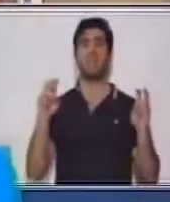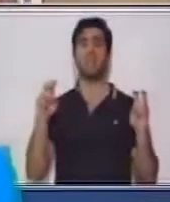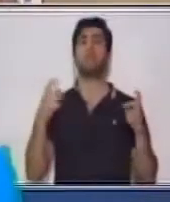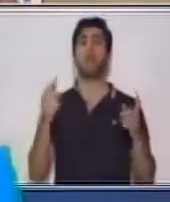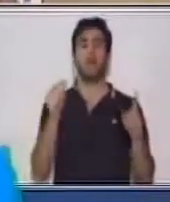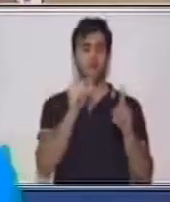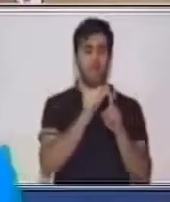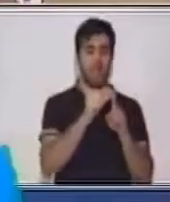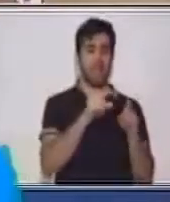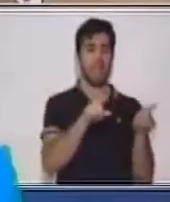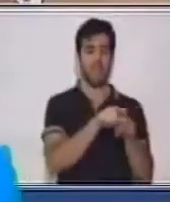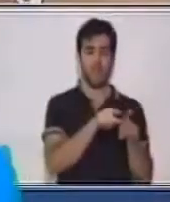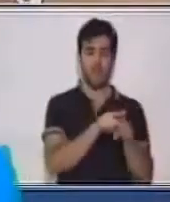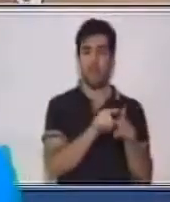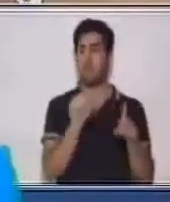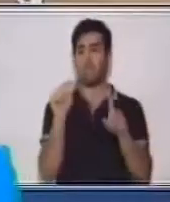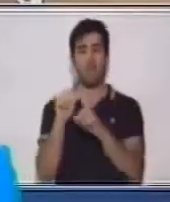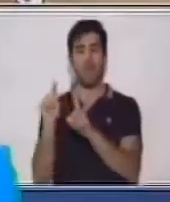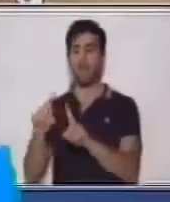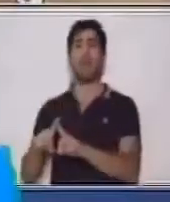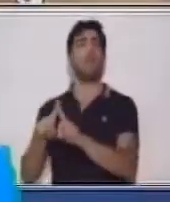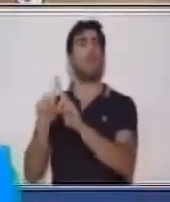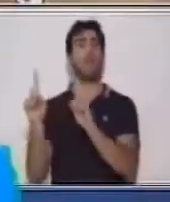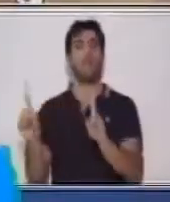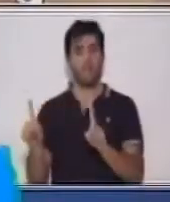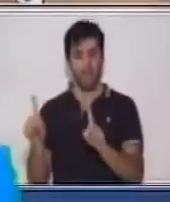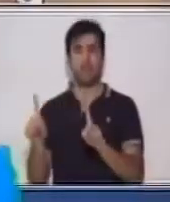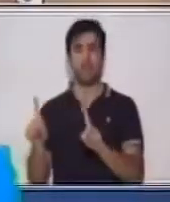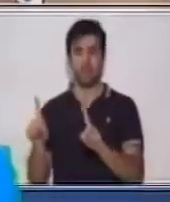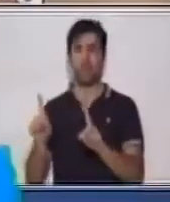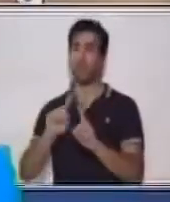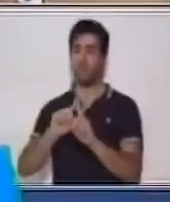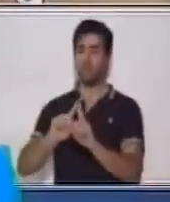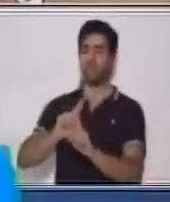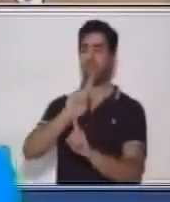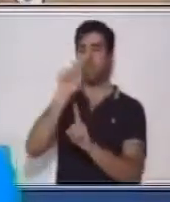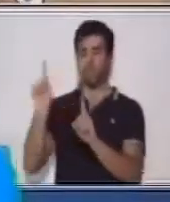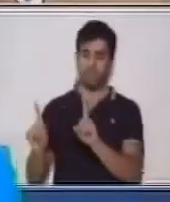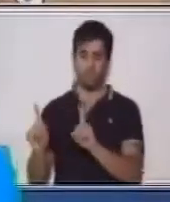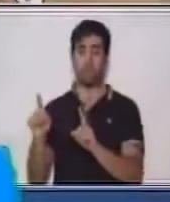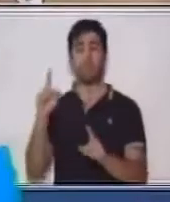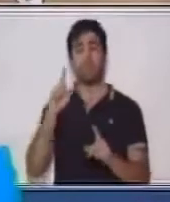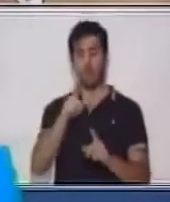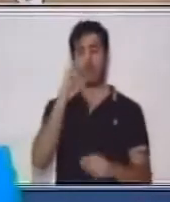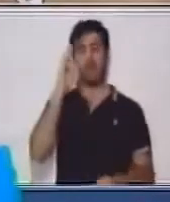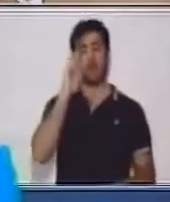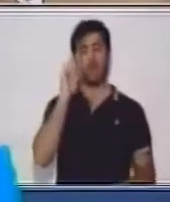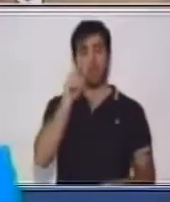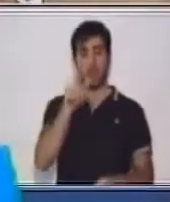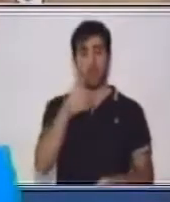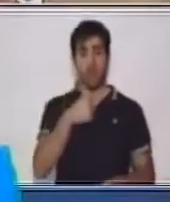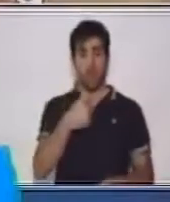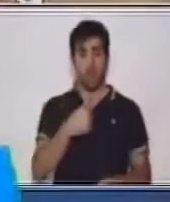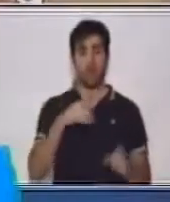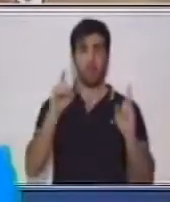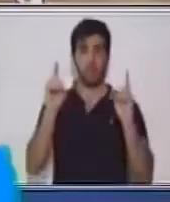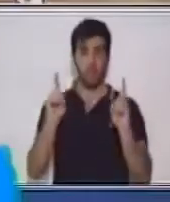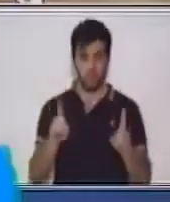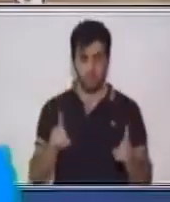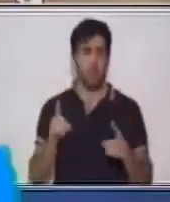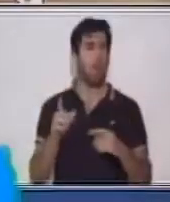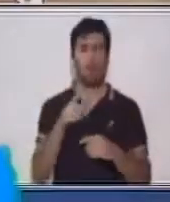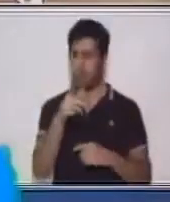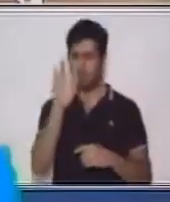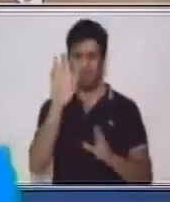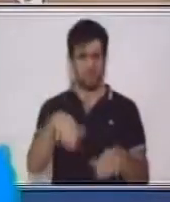sinónimos del área de comunicación y lenguaje. Si en casa hay alguna persona con una discapacidad, este tema le ayudará a